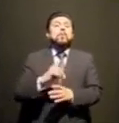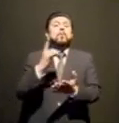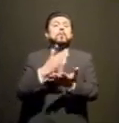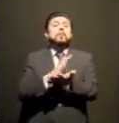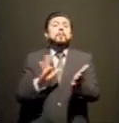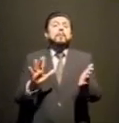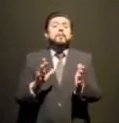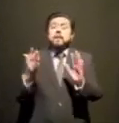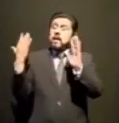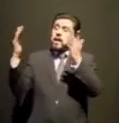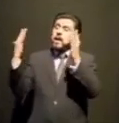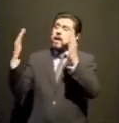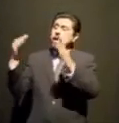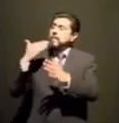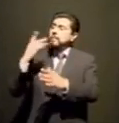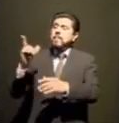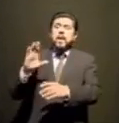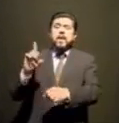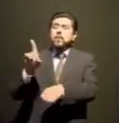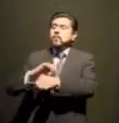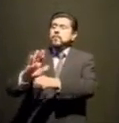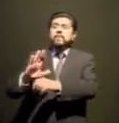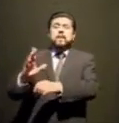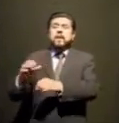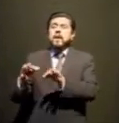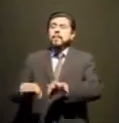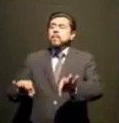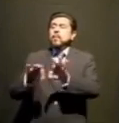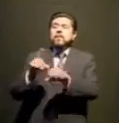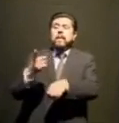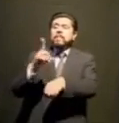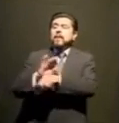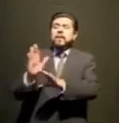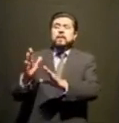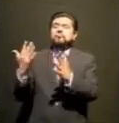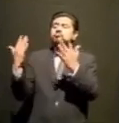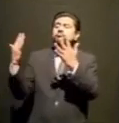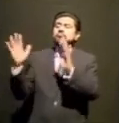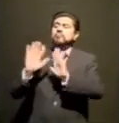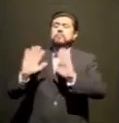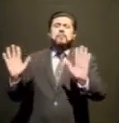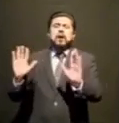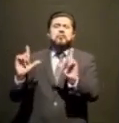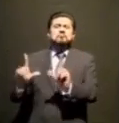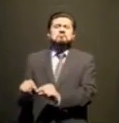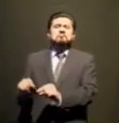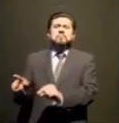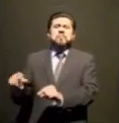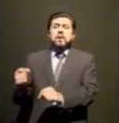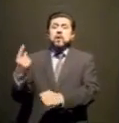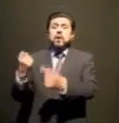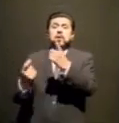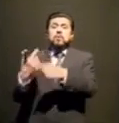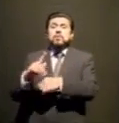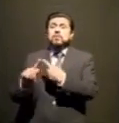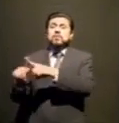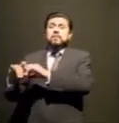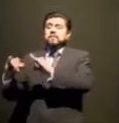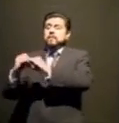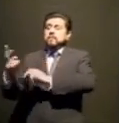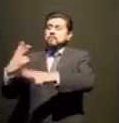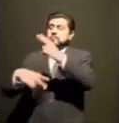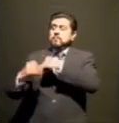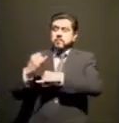debemos aplaudir que sea un día especial, una semana o que organismos internacionales estén aquí,